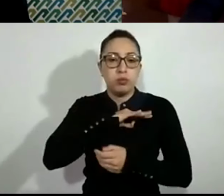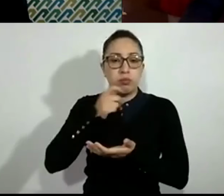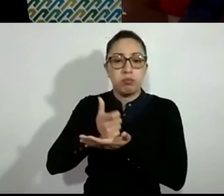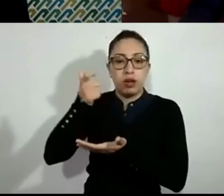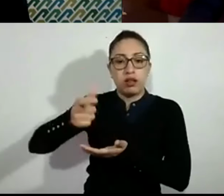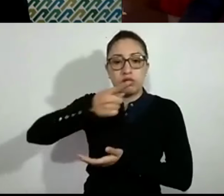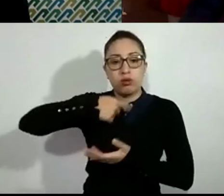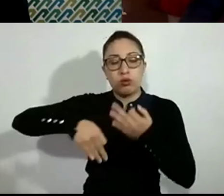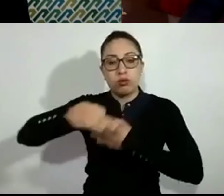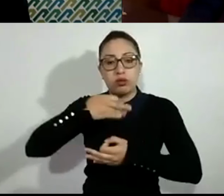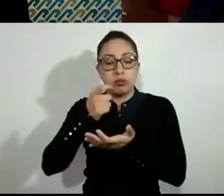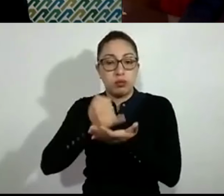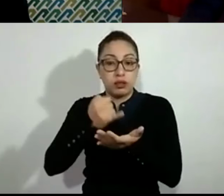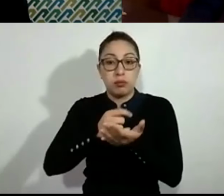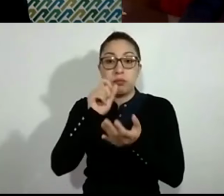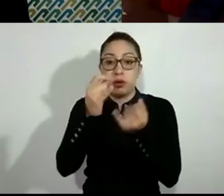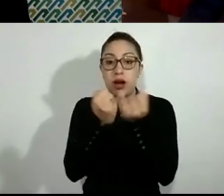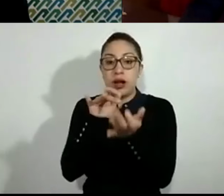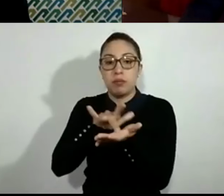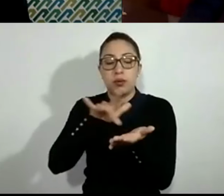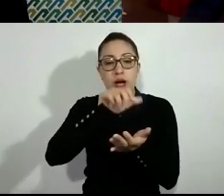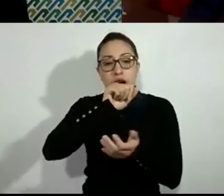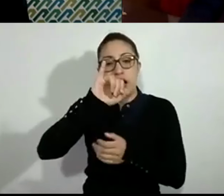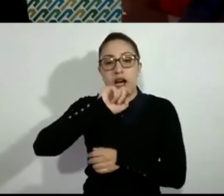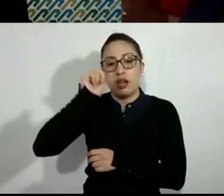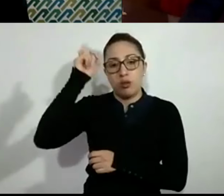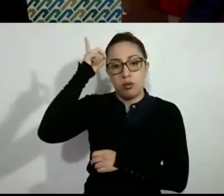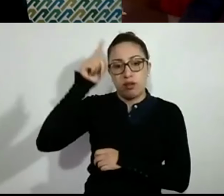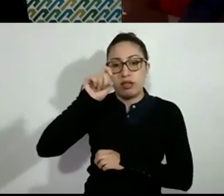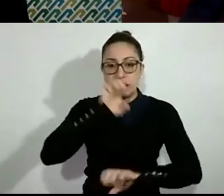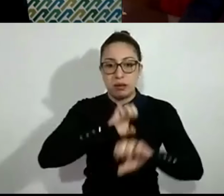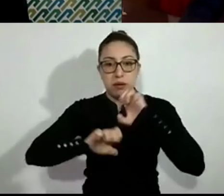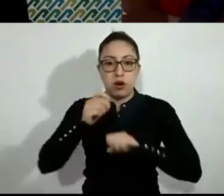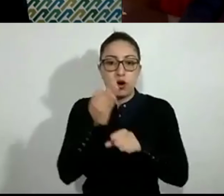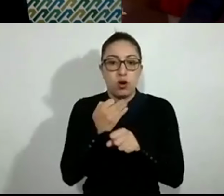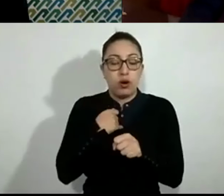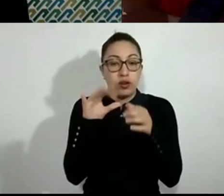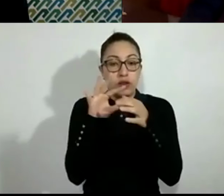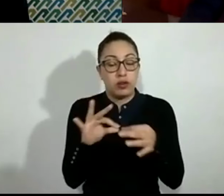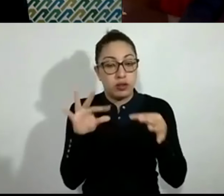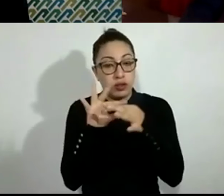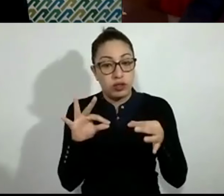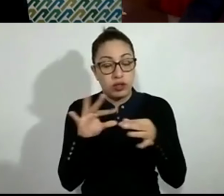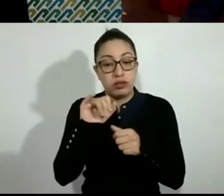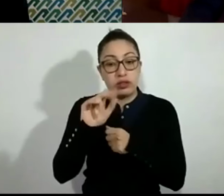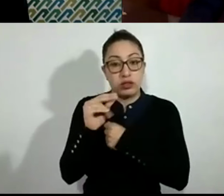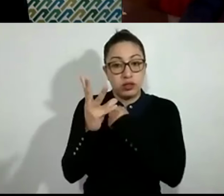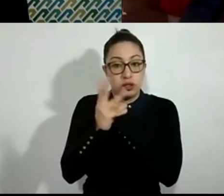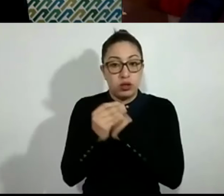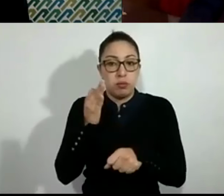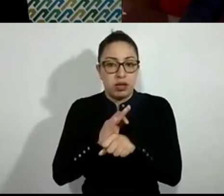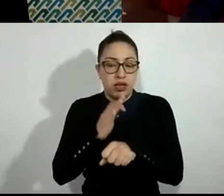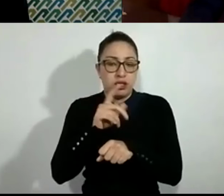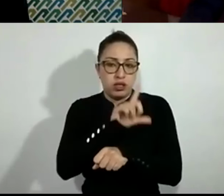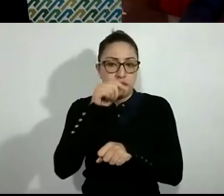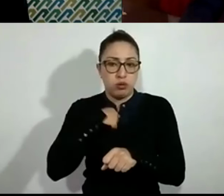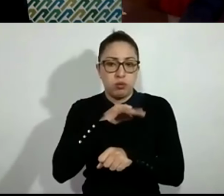personas empresarias. Voy a señalar algunos con independencia de que, si usted me lo permite, se lo haga